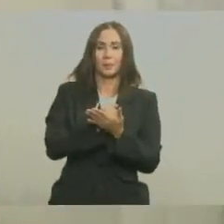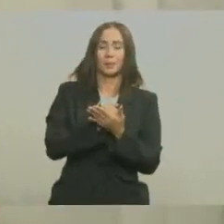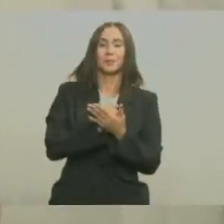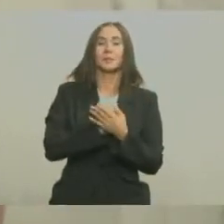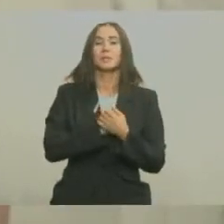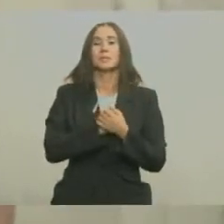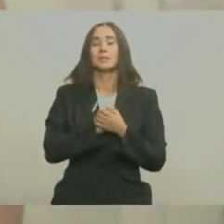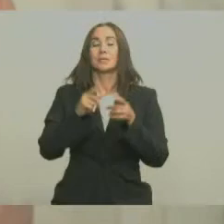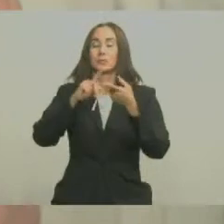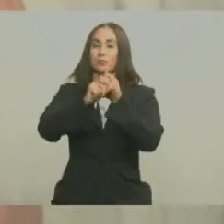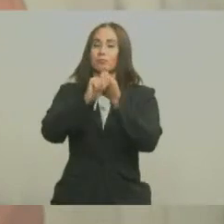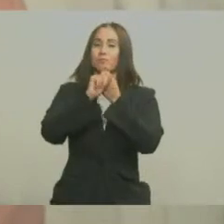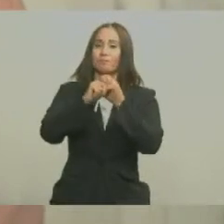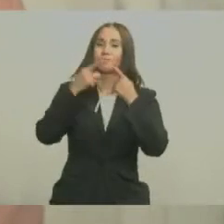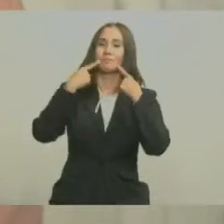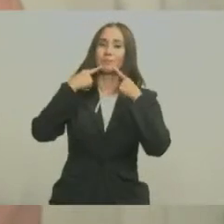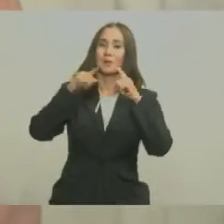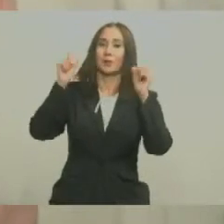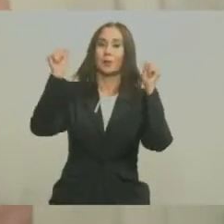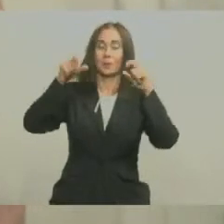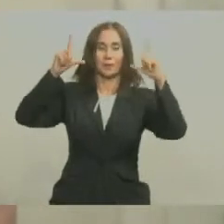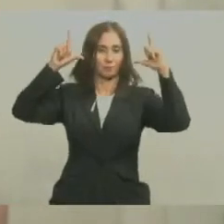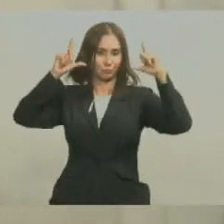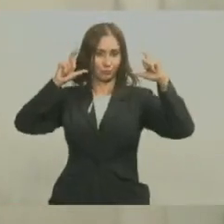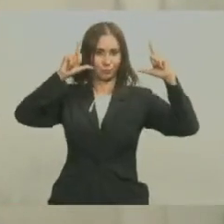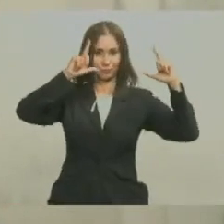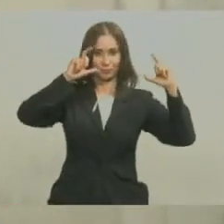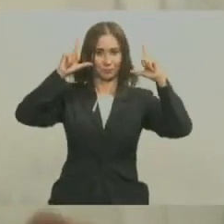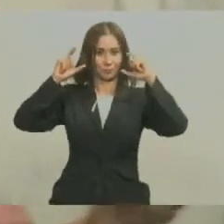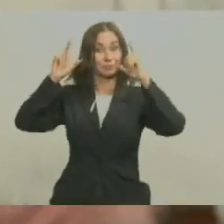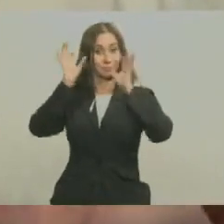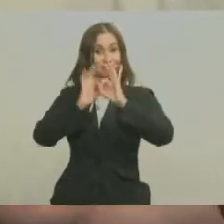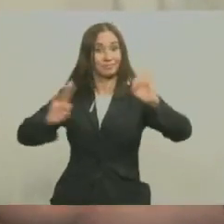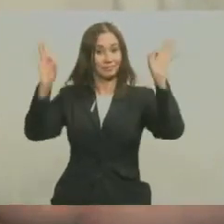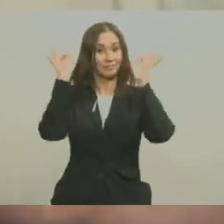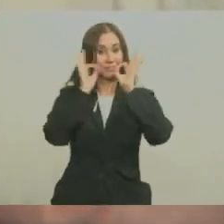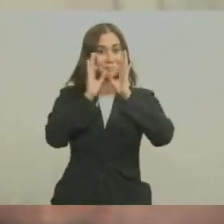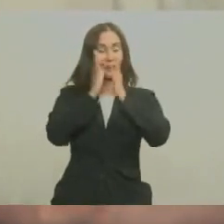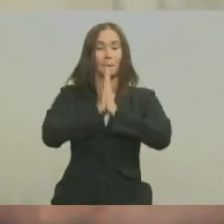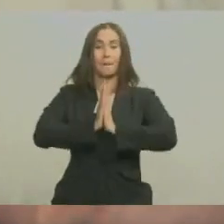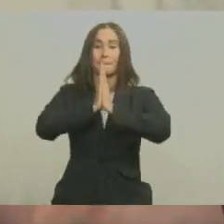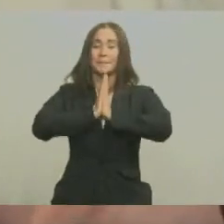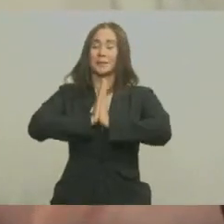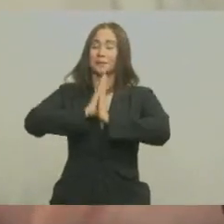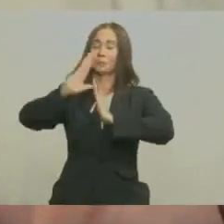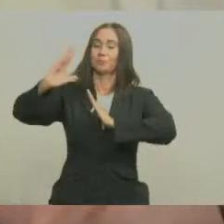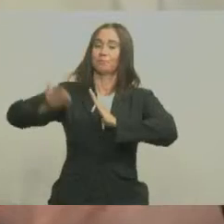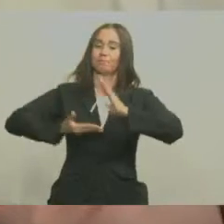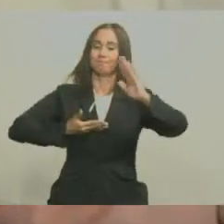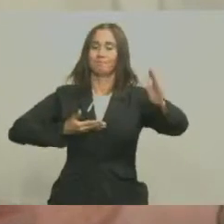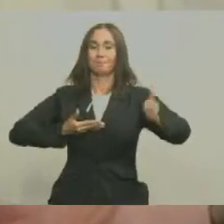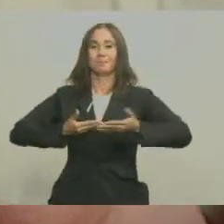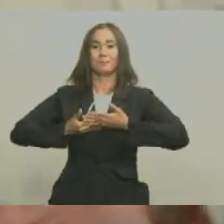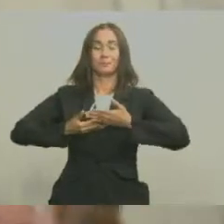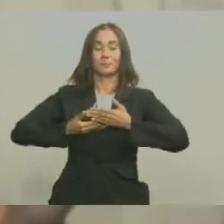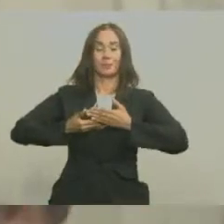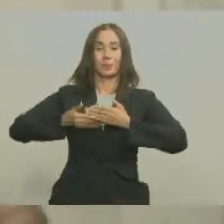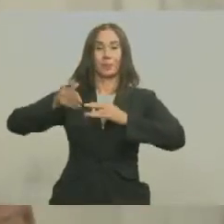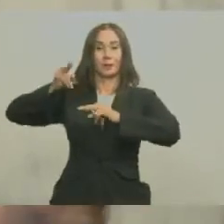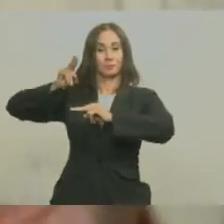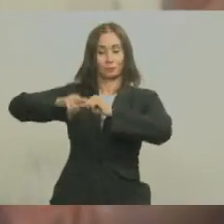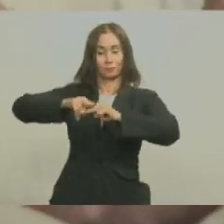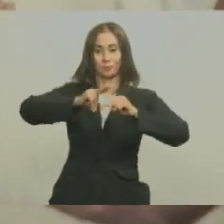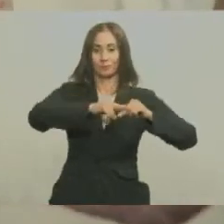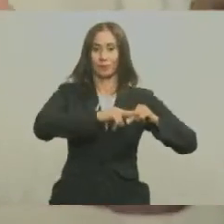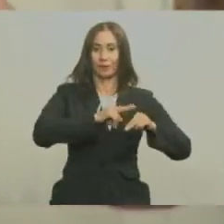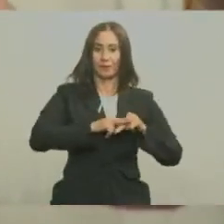que nuestros amigos de la prensa puedan capturar este momento, fotografías verdaderamente importantes. Pedimos a nuestros invitados especiales, por favor, acomodarse en sus